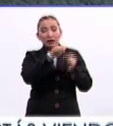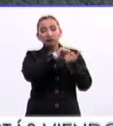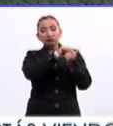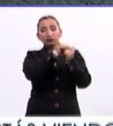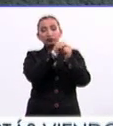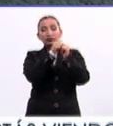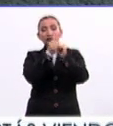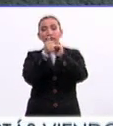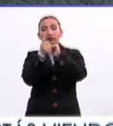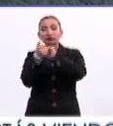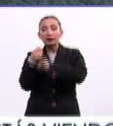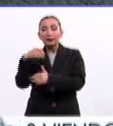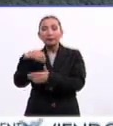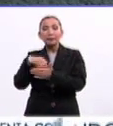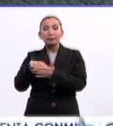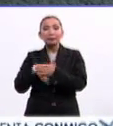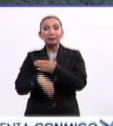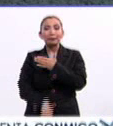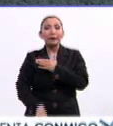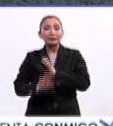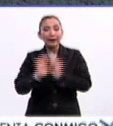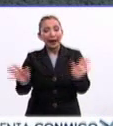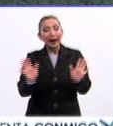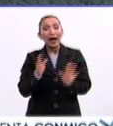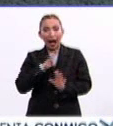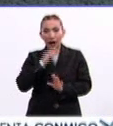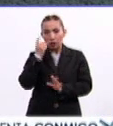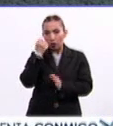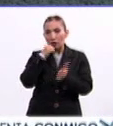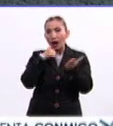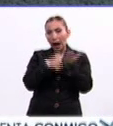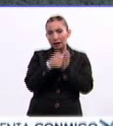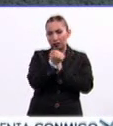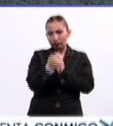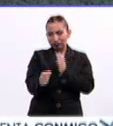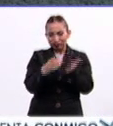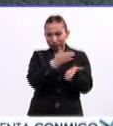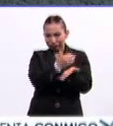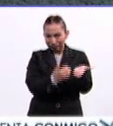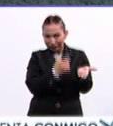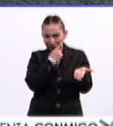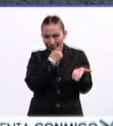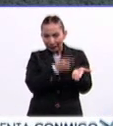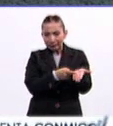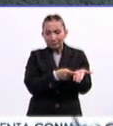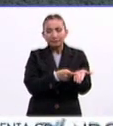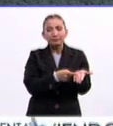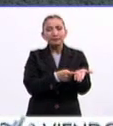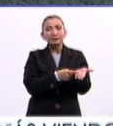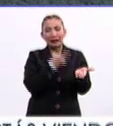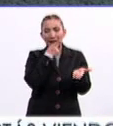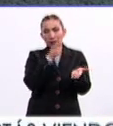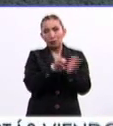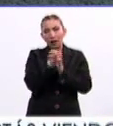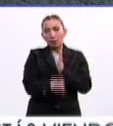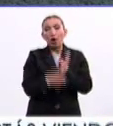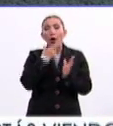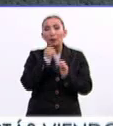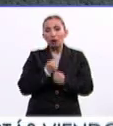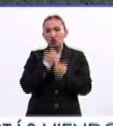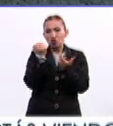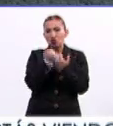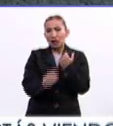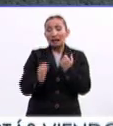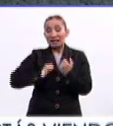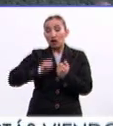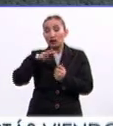menos vilipendiada, ¿no? Hay una carta famosa en la que, por ejemplo, un poeta renombrado del siglo XIX dice: a